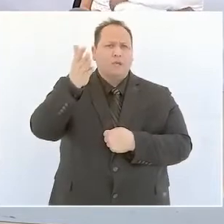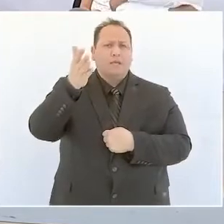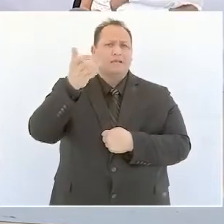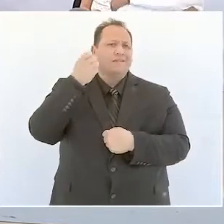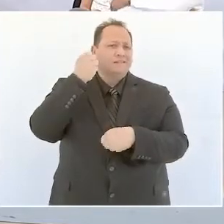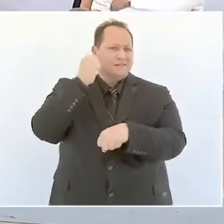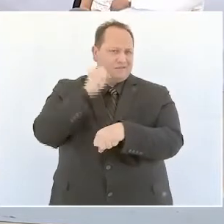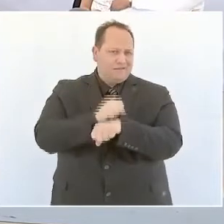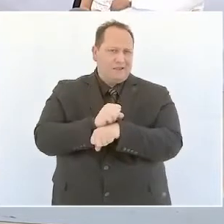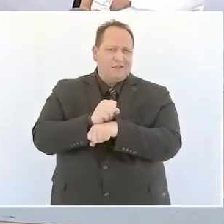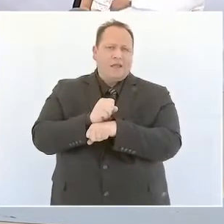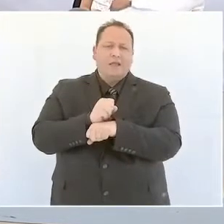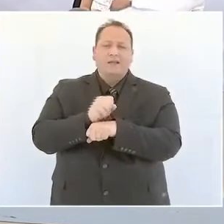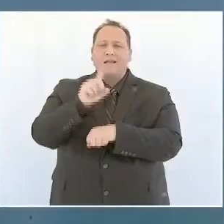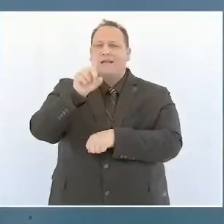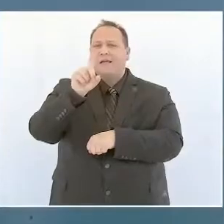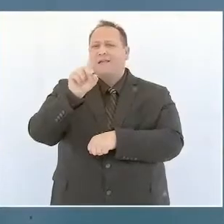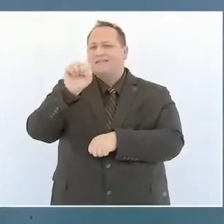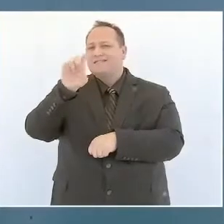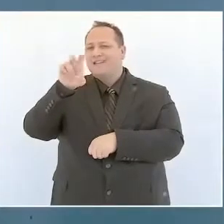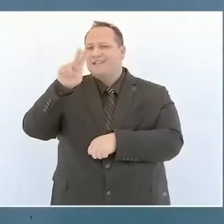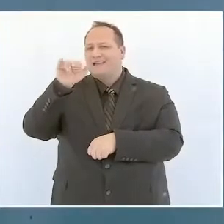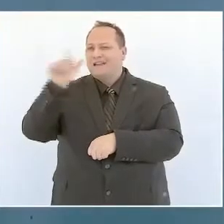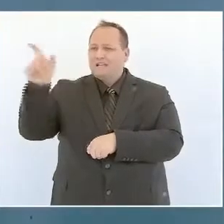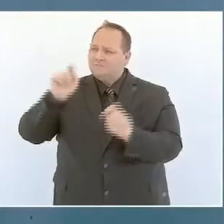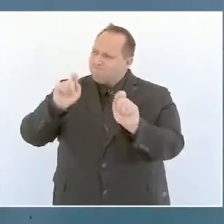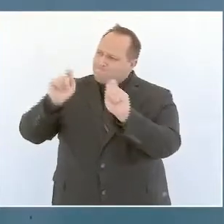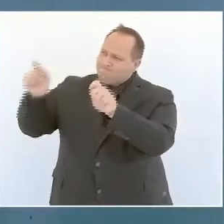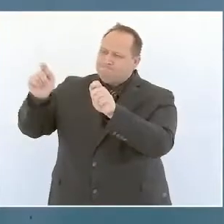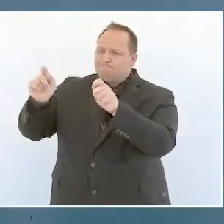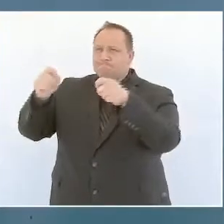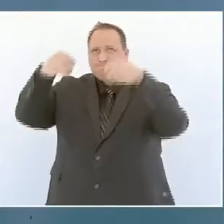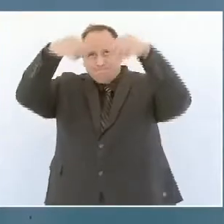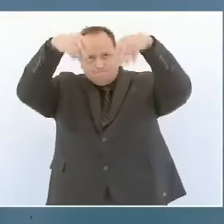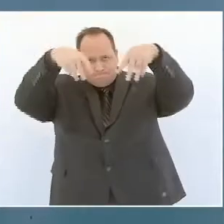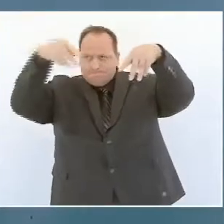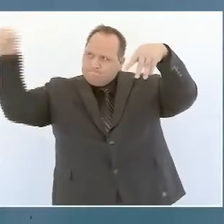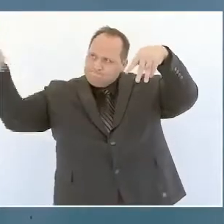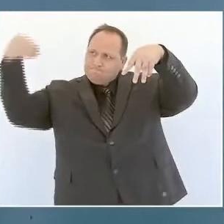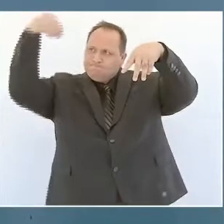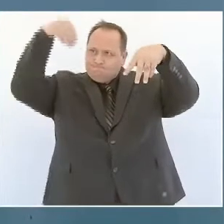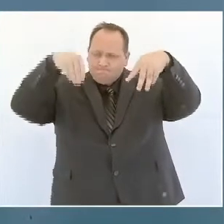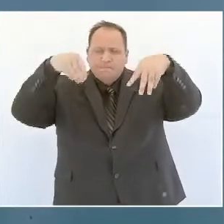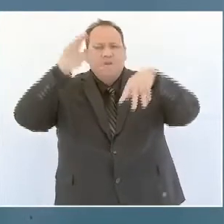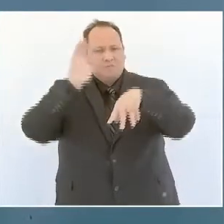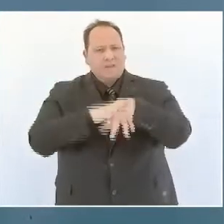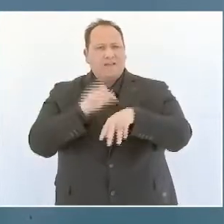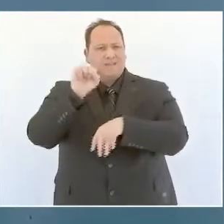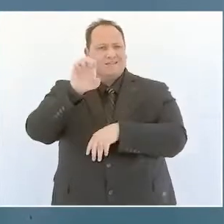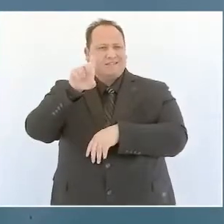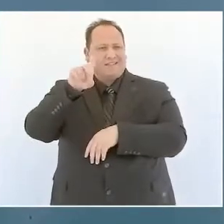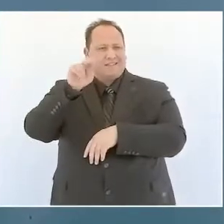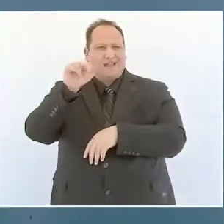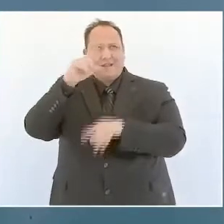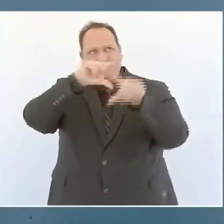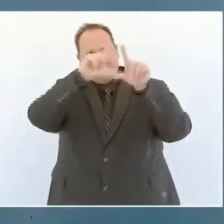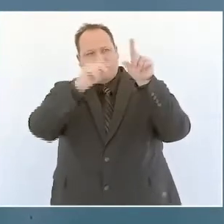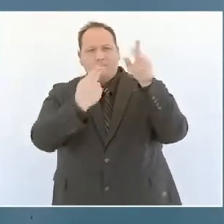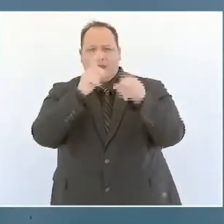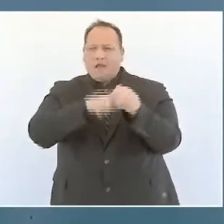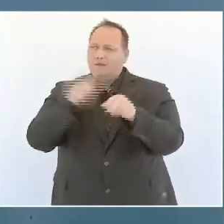la Secretaría de la Defensa, como una rama más de la Secretaría de la Defensa